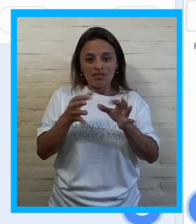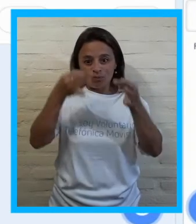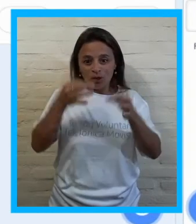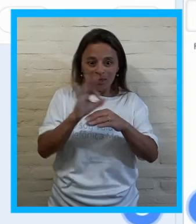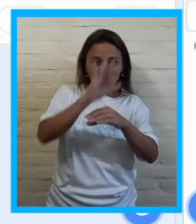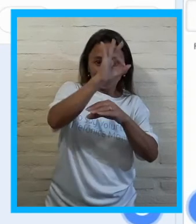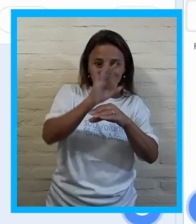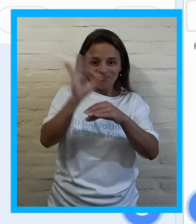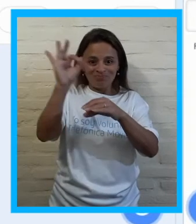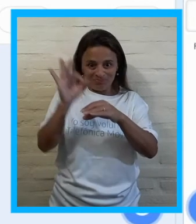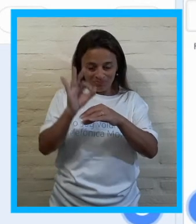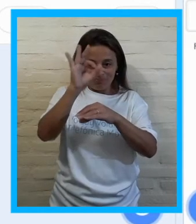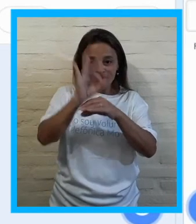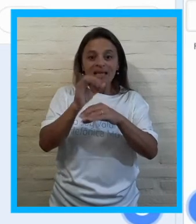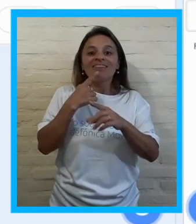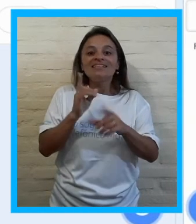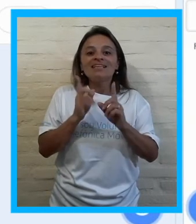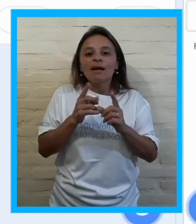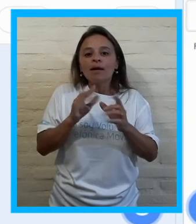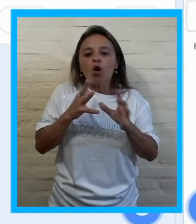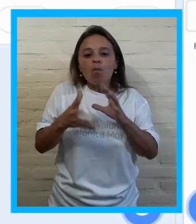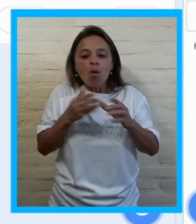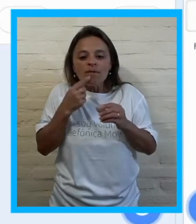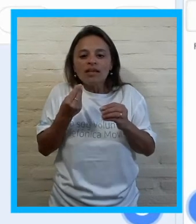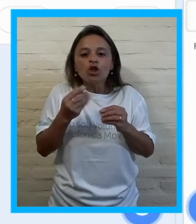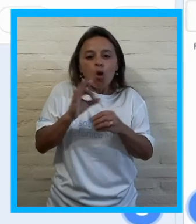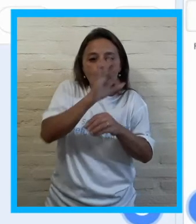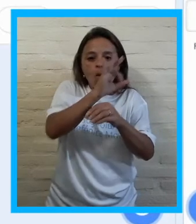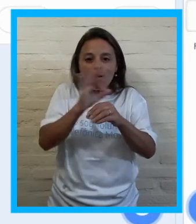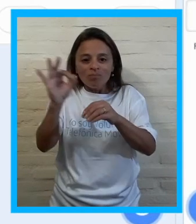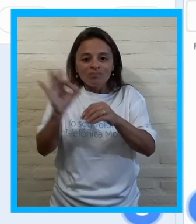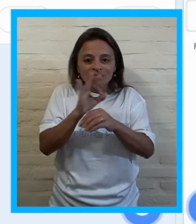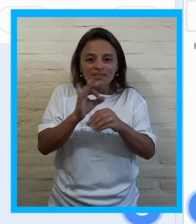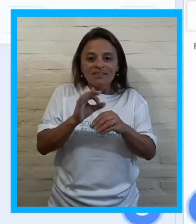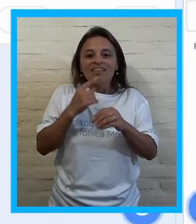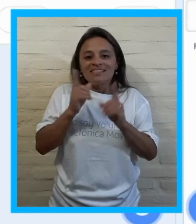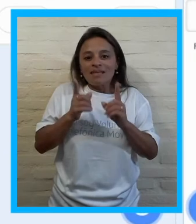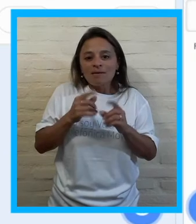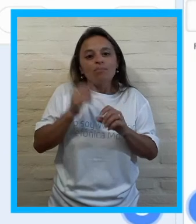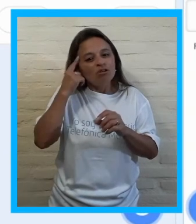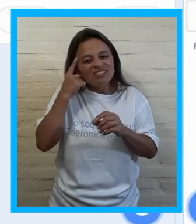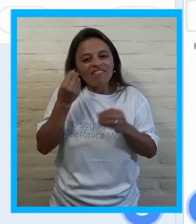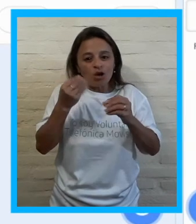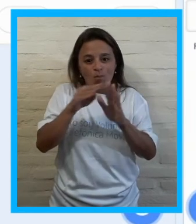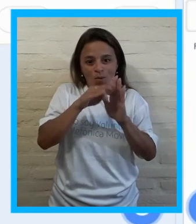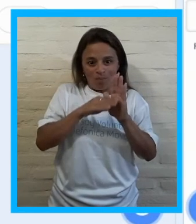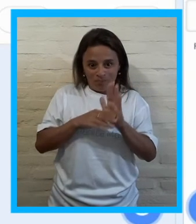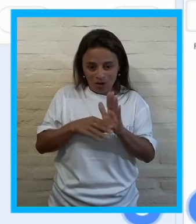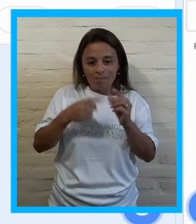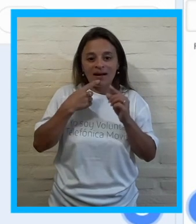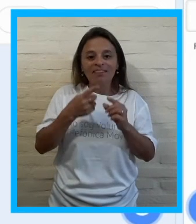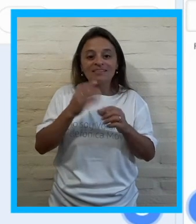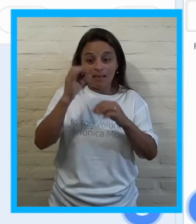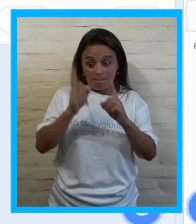más o menos aleatoria. Y en este caso, enviando el mensaje de movimiento, nos ahorramos tener que escribir todo esto de nuevo. Esto ya lo podemos probar y